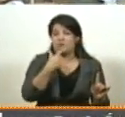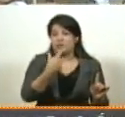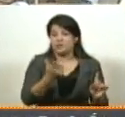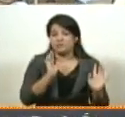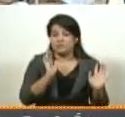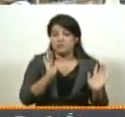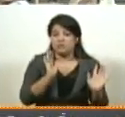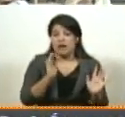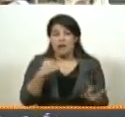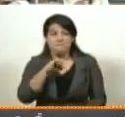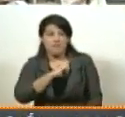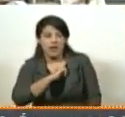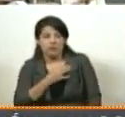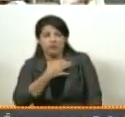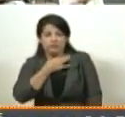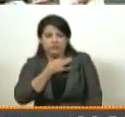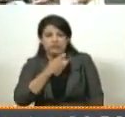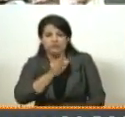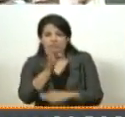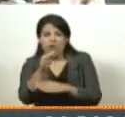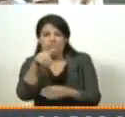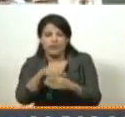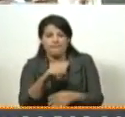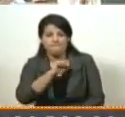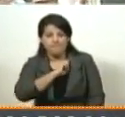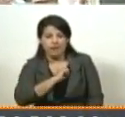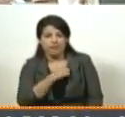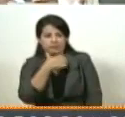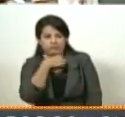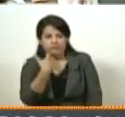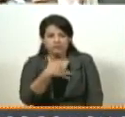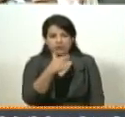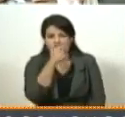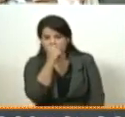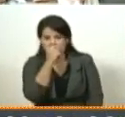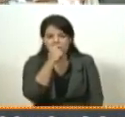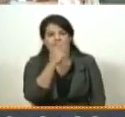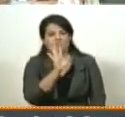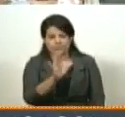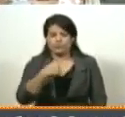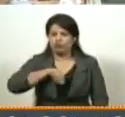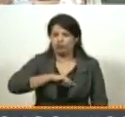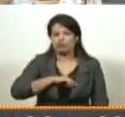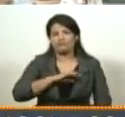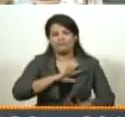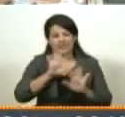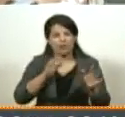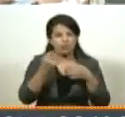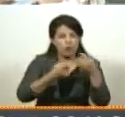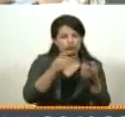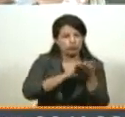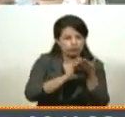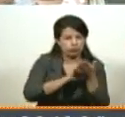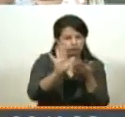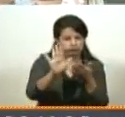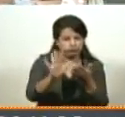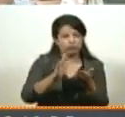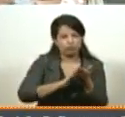expresado su temor para ir a votar. Nosotros seguimos buscando medidas porque sabemos que esto es algo que